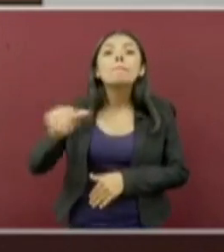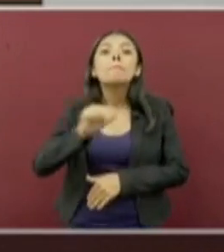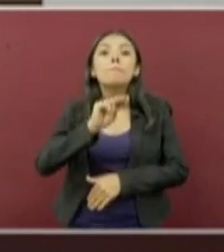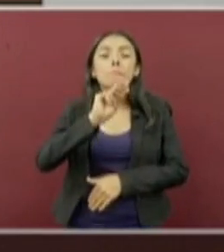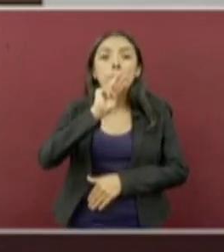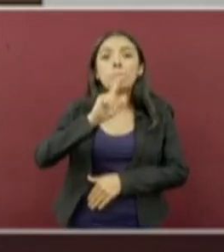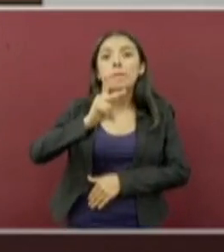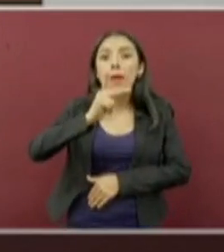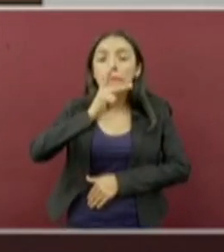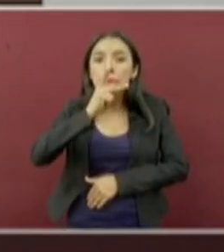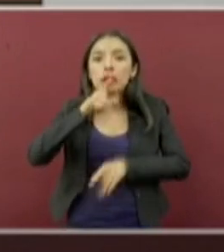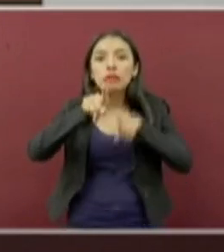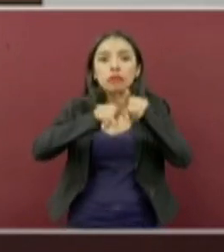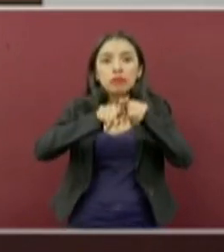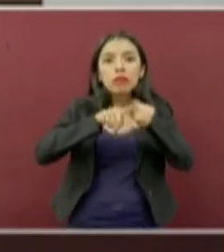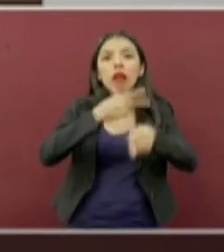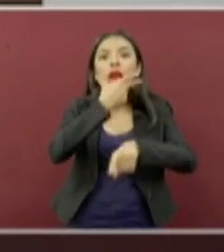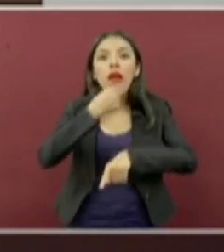hermanos, hermanas,